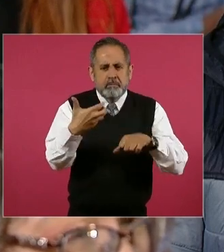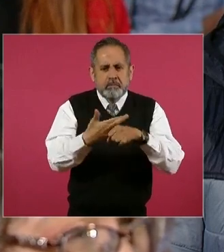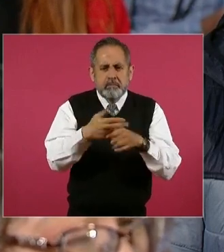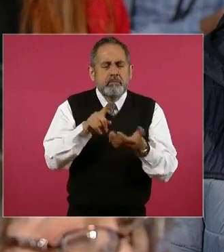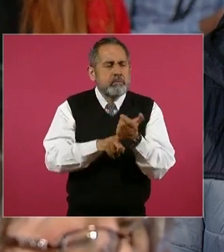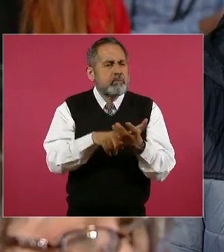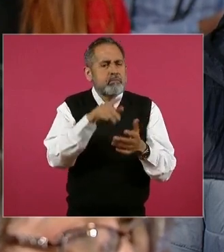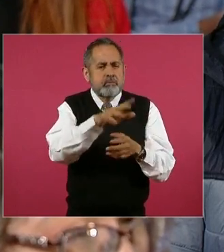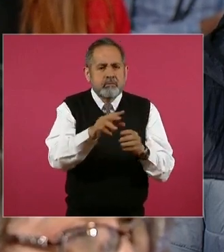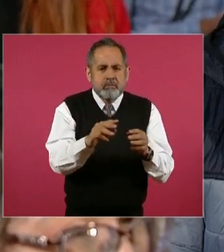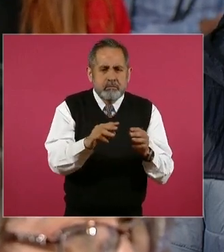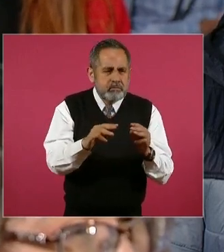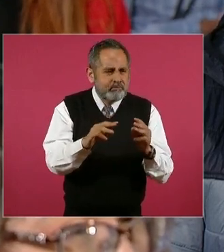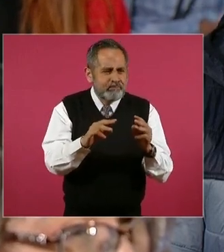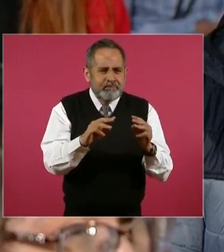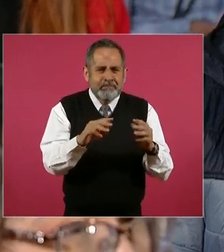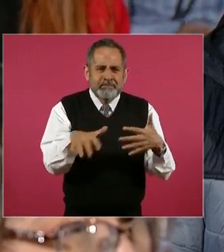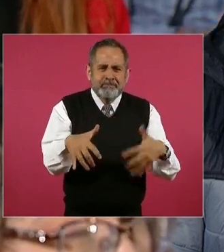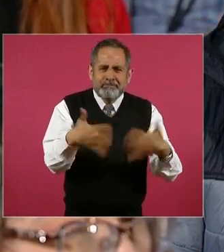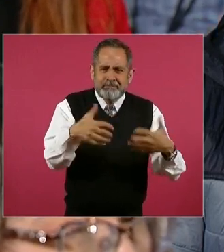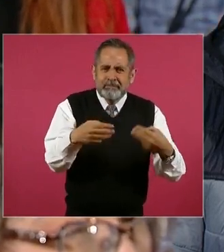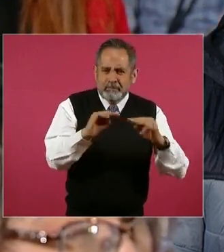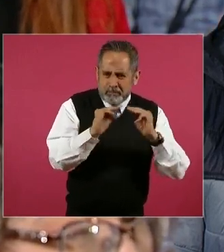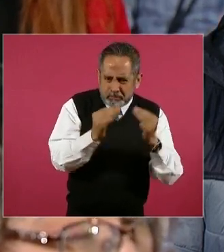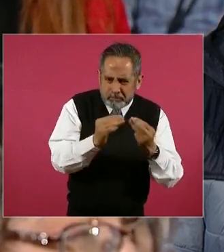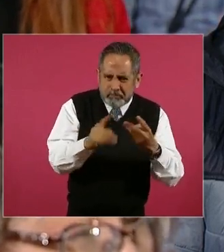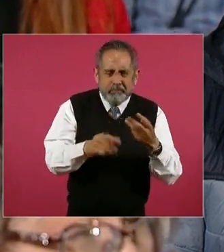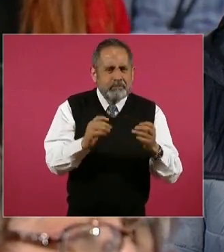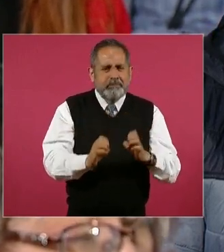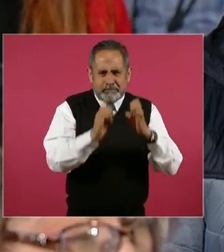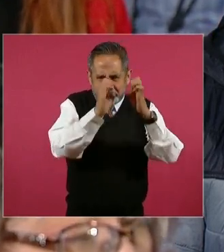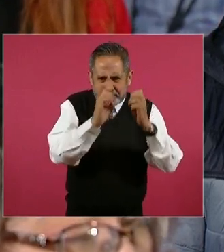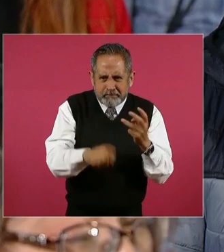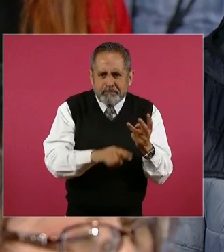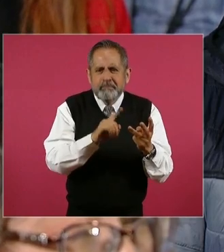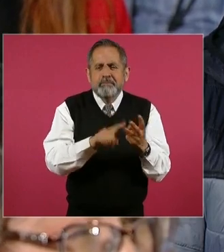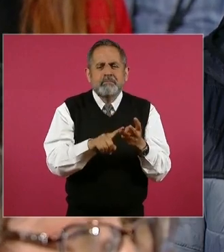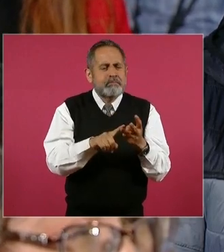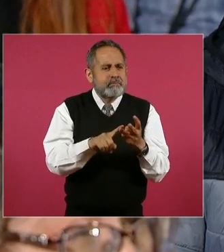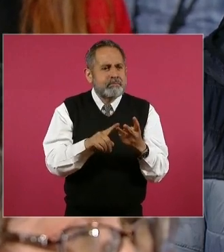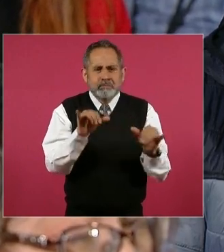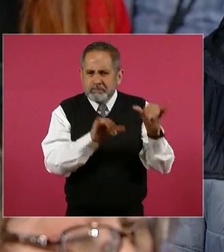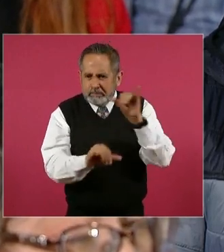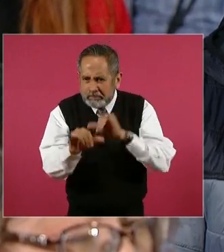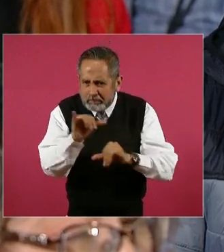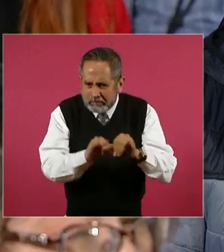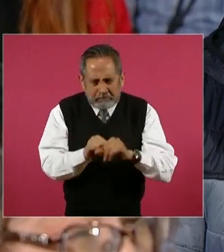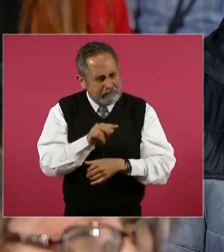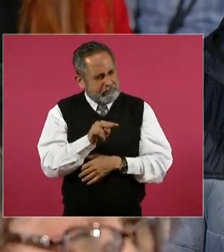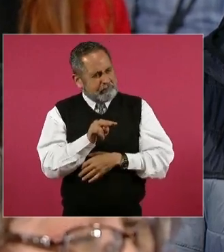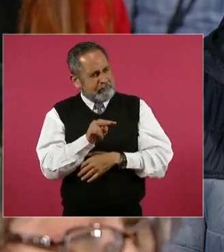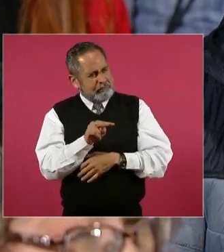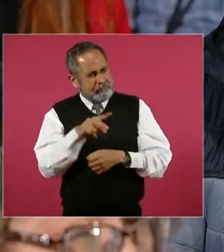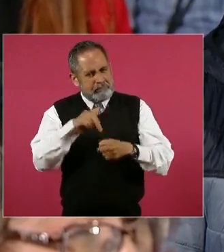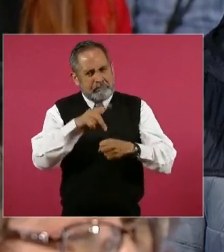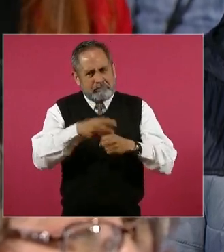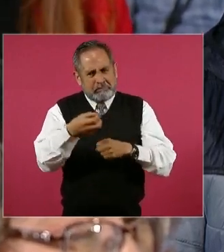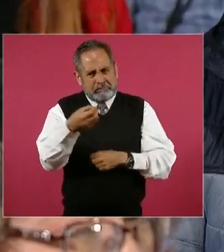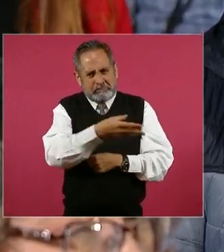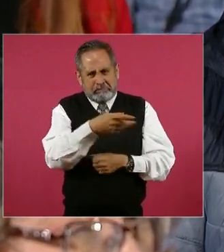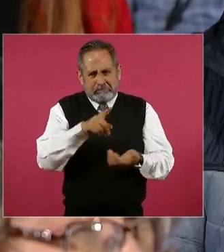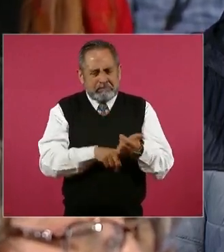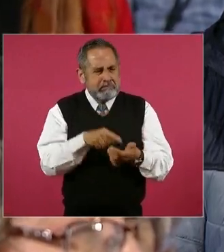inmobiliarias laboratorios de hecho uno de estos laboratorios está dentro de este de este gran grupo de empresas